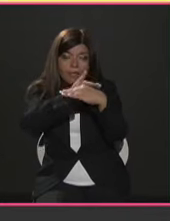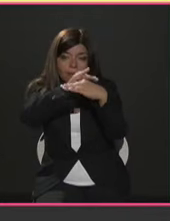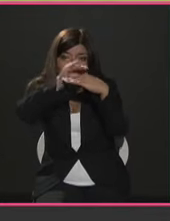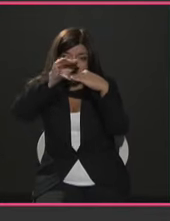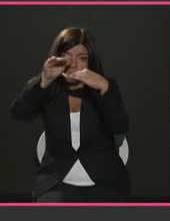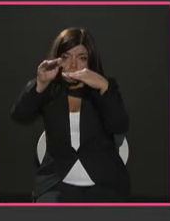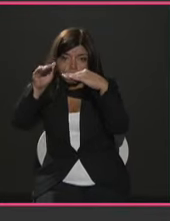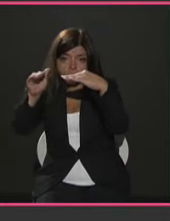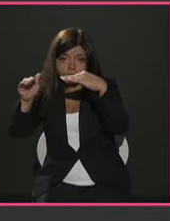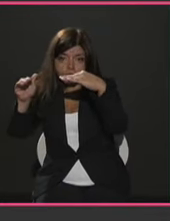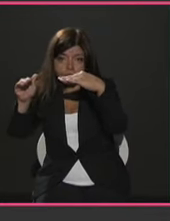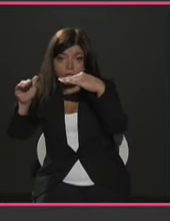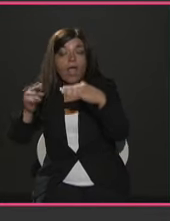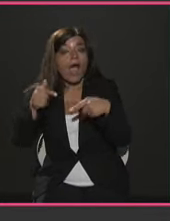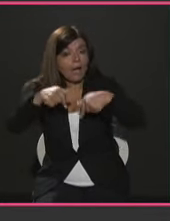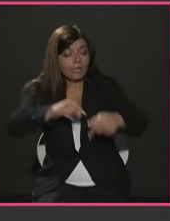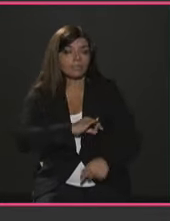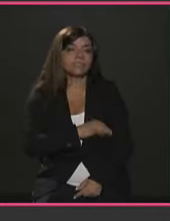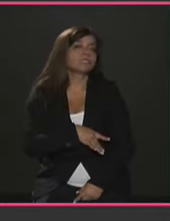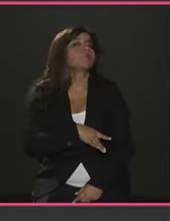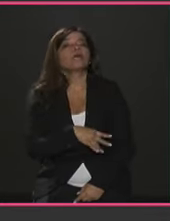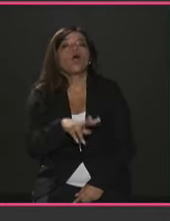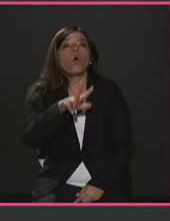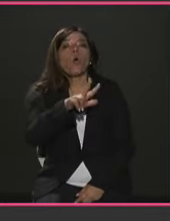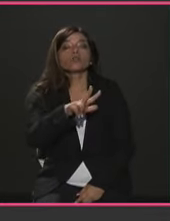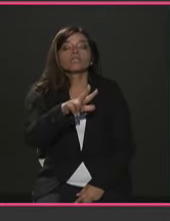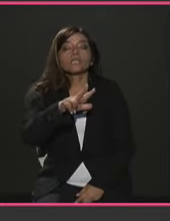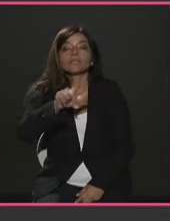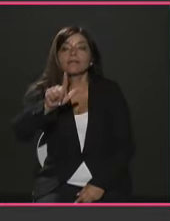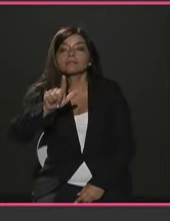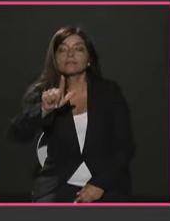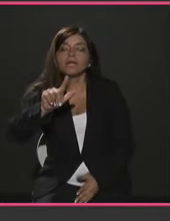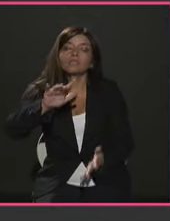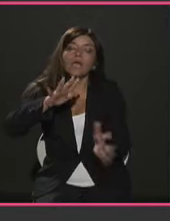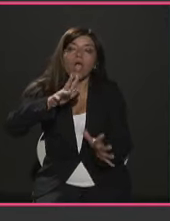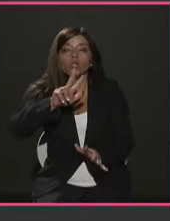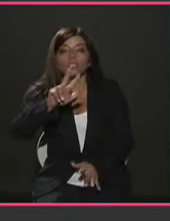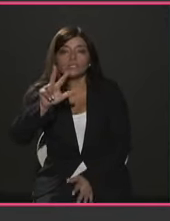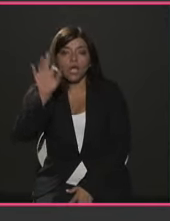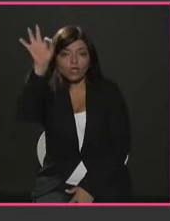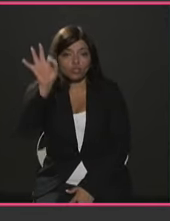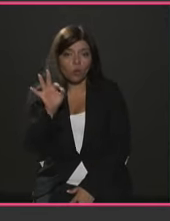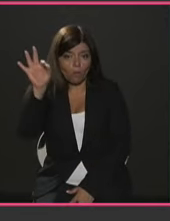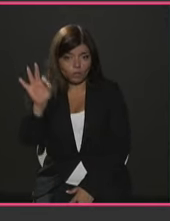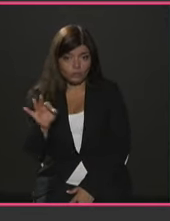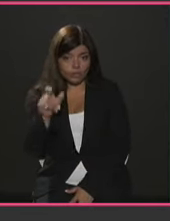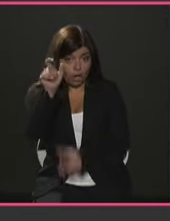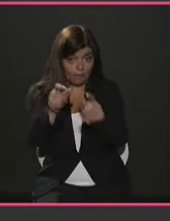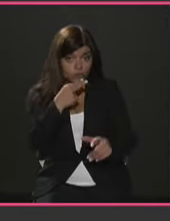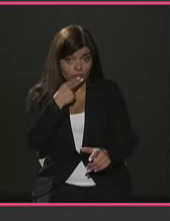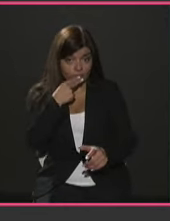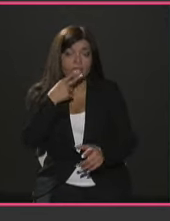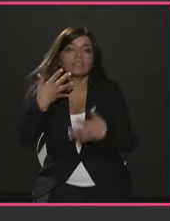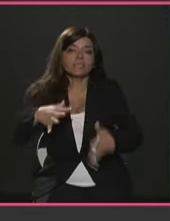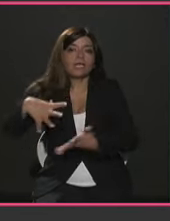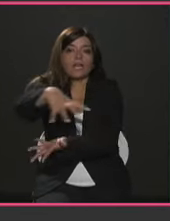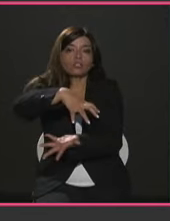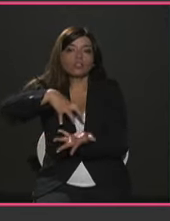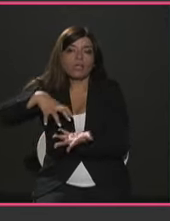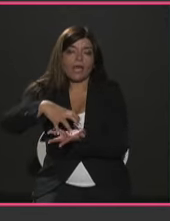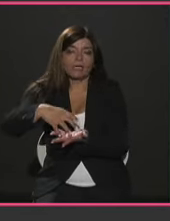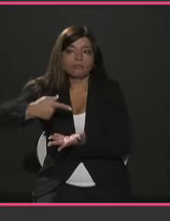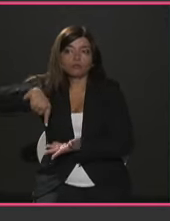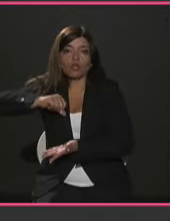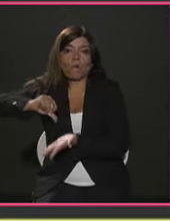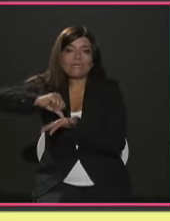reduciendo en el caso chileno nosotros tenemos un 87 88 por de la población que ya vive en ciudades o sea somos más